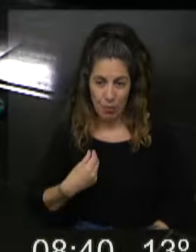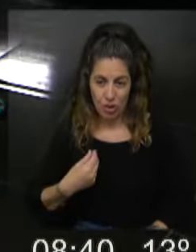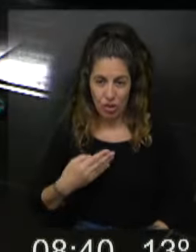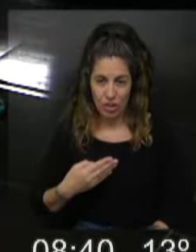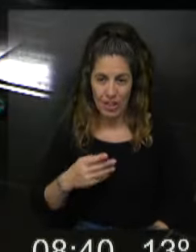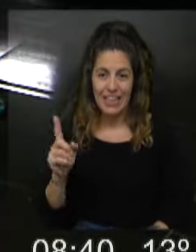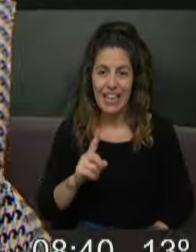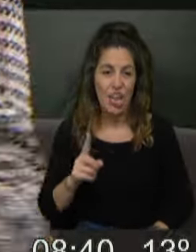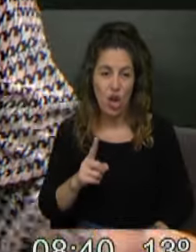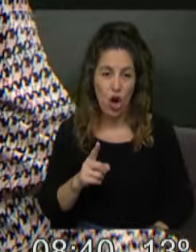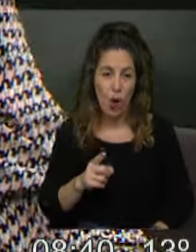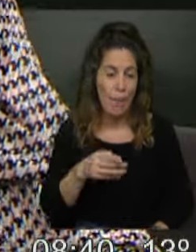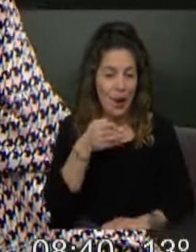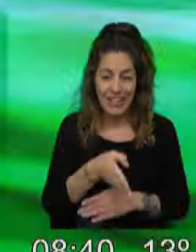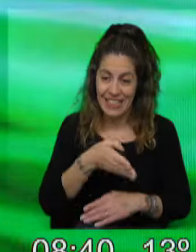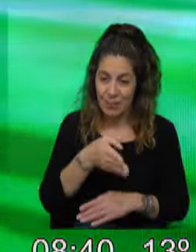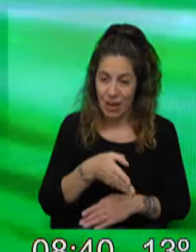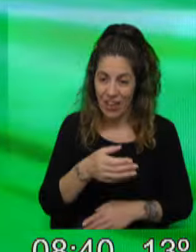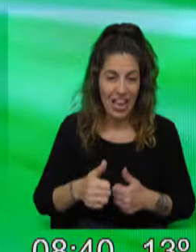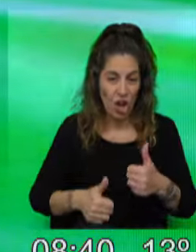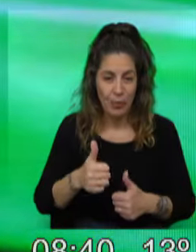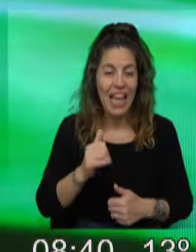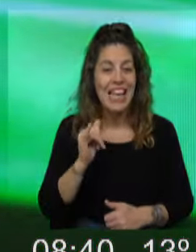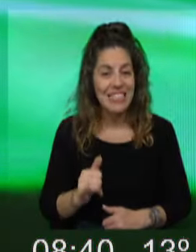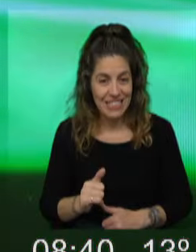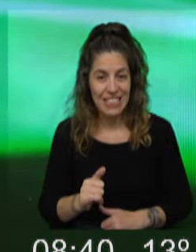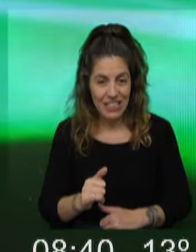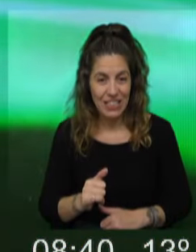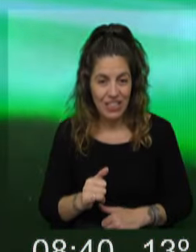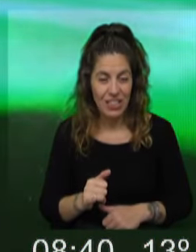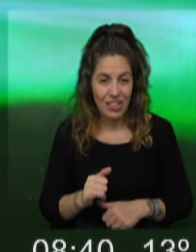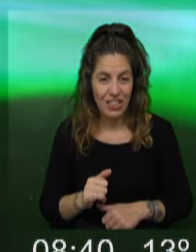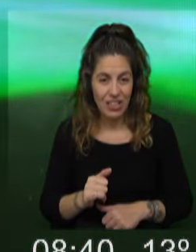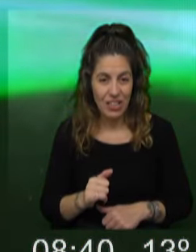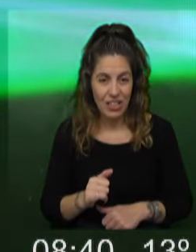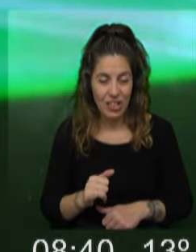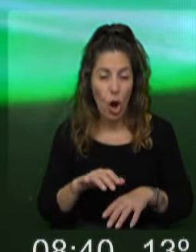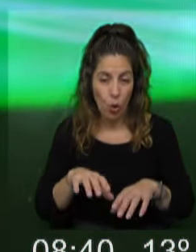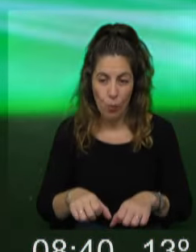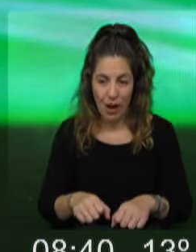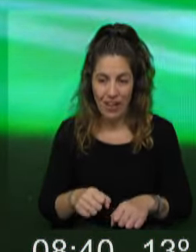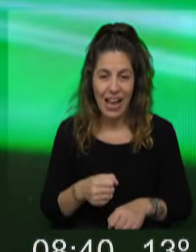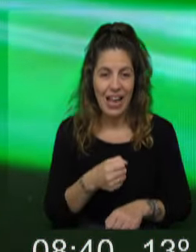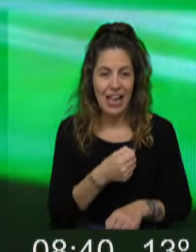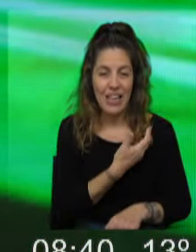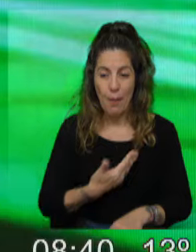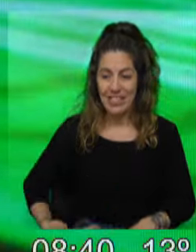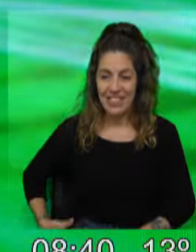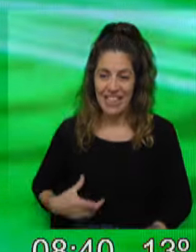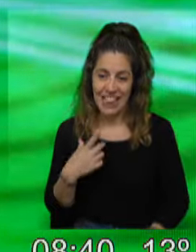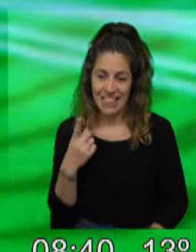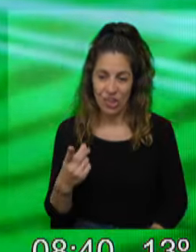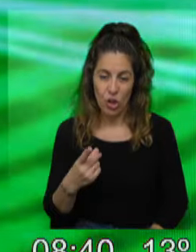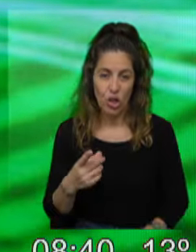hab car que no estaba en carrera que sí ocupaba este la la presencia del directorio del partido